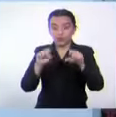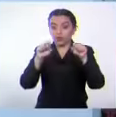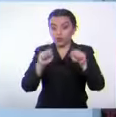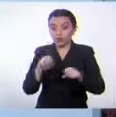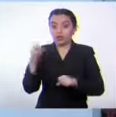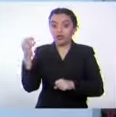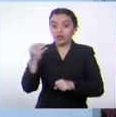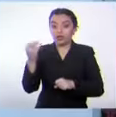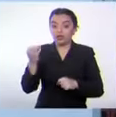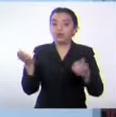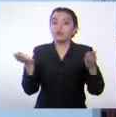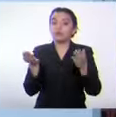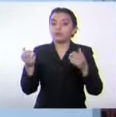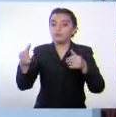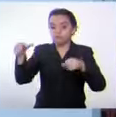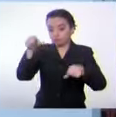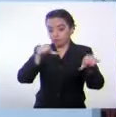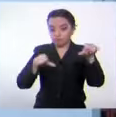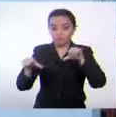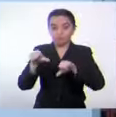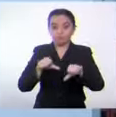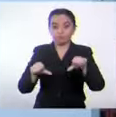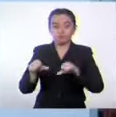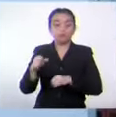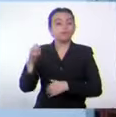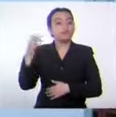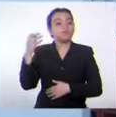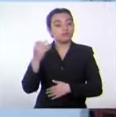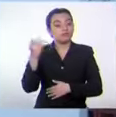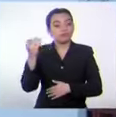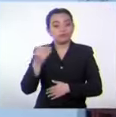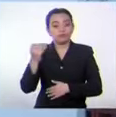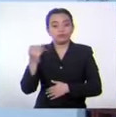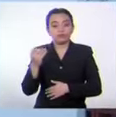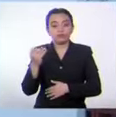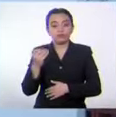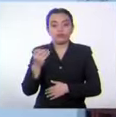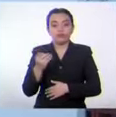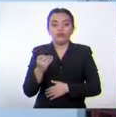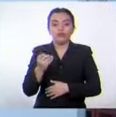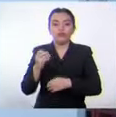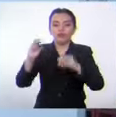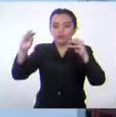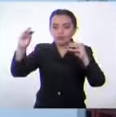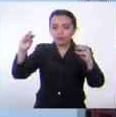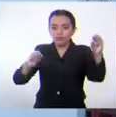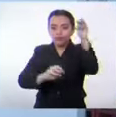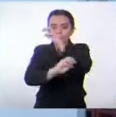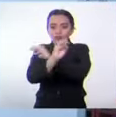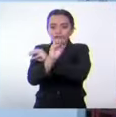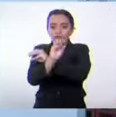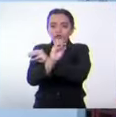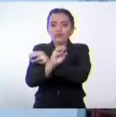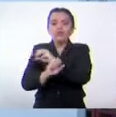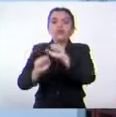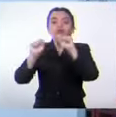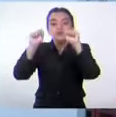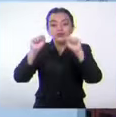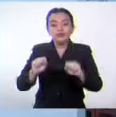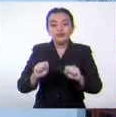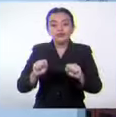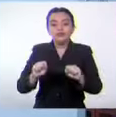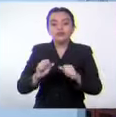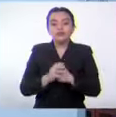Entonces, debemos despejar la masa de soluto para poder determinarla.